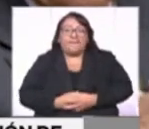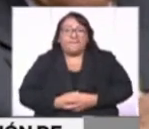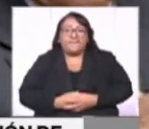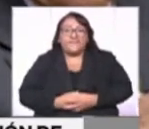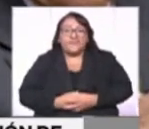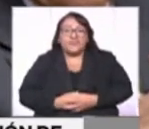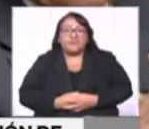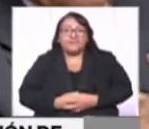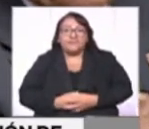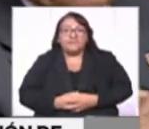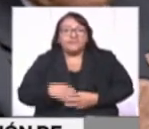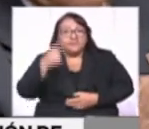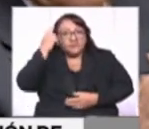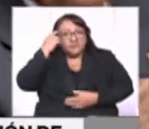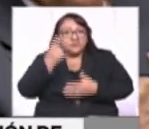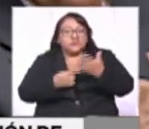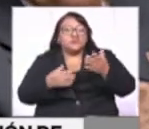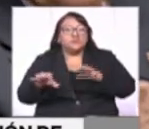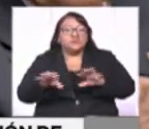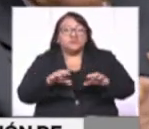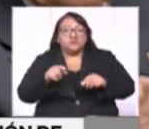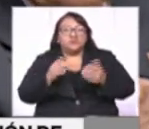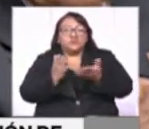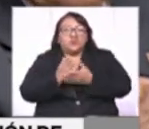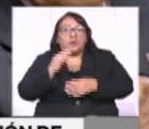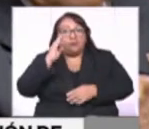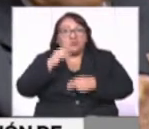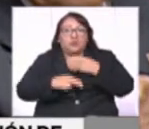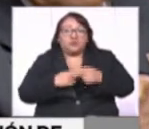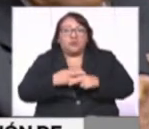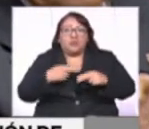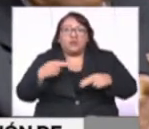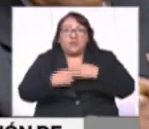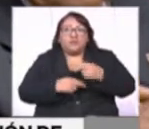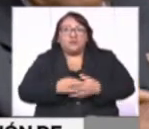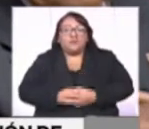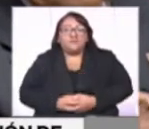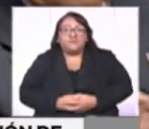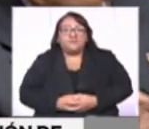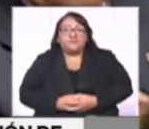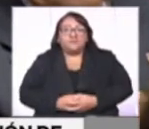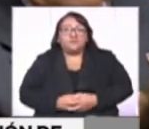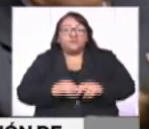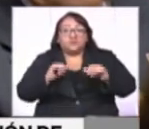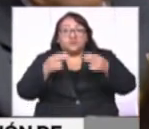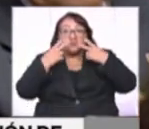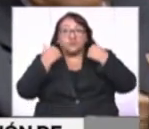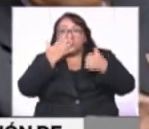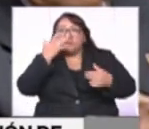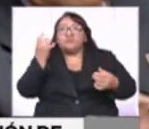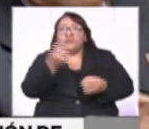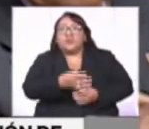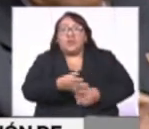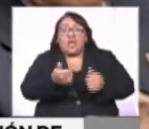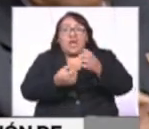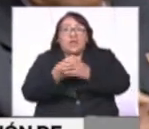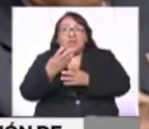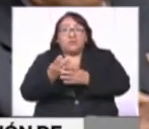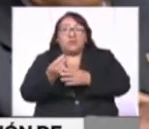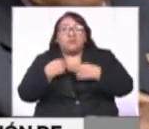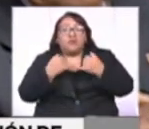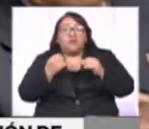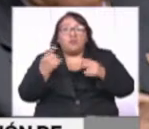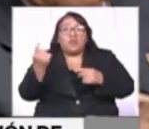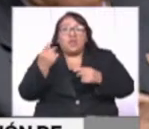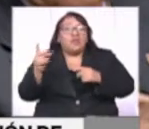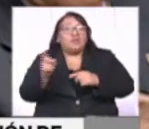reflexionar exactamente qué es lo que vamos a hacer con las escuelas de policía a nivel nacional. En Iquitos, abandonado. En Arequipa, mi informe general